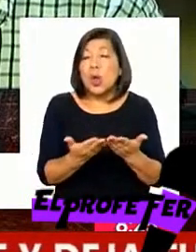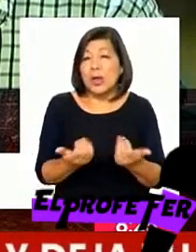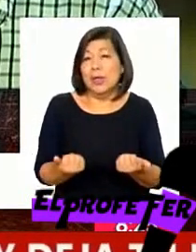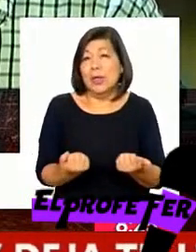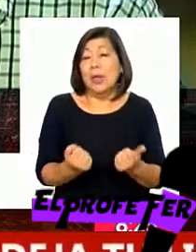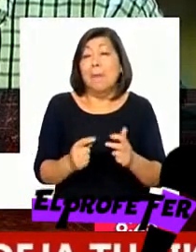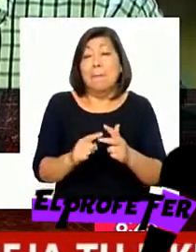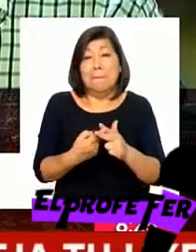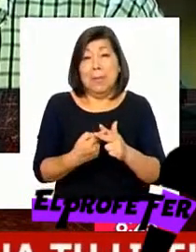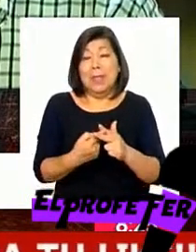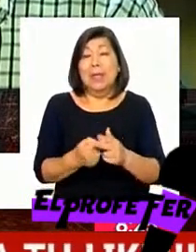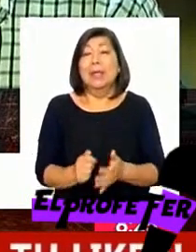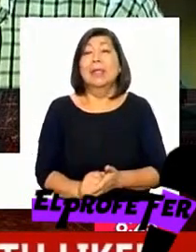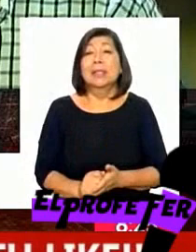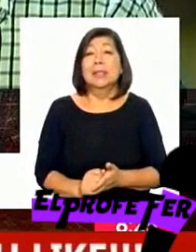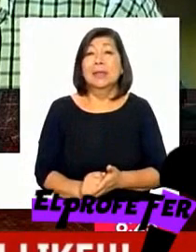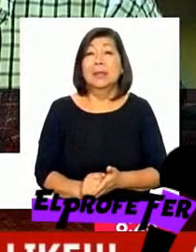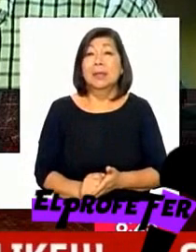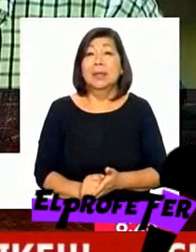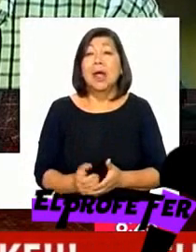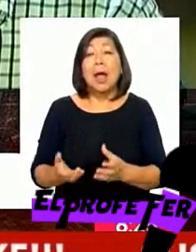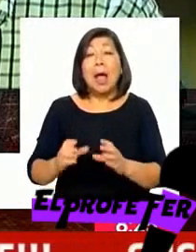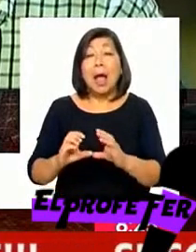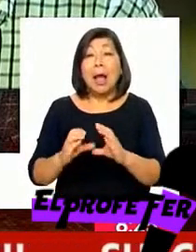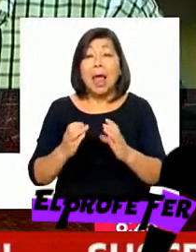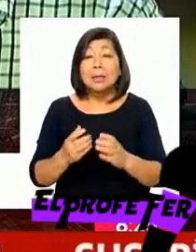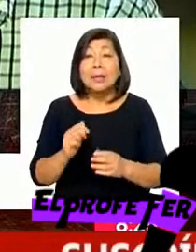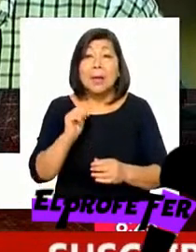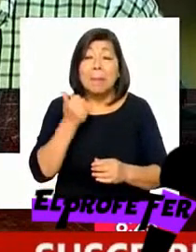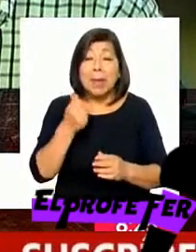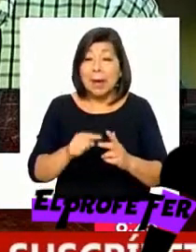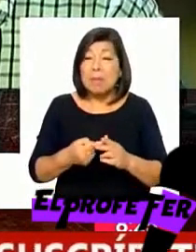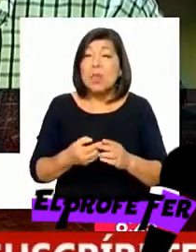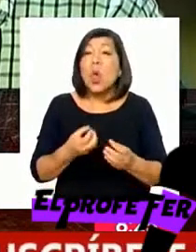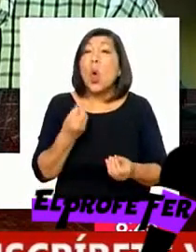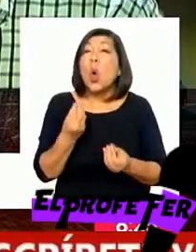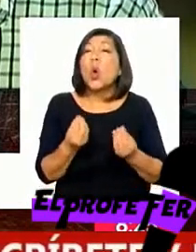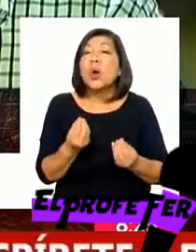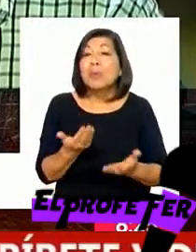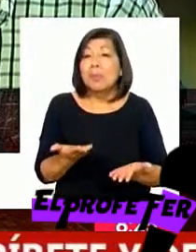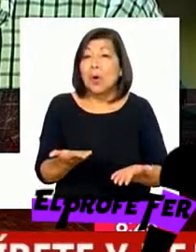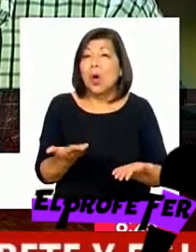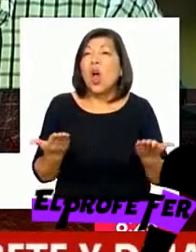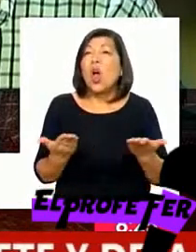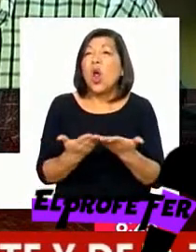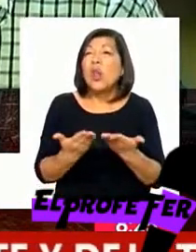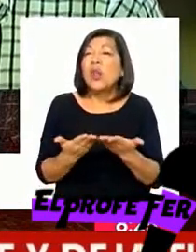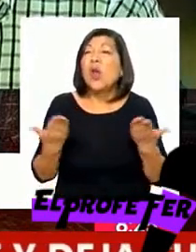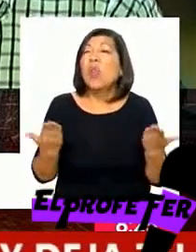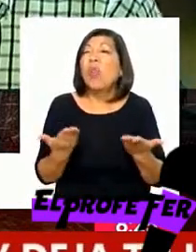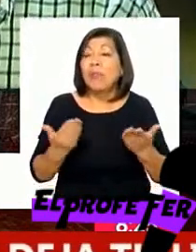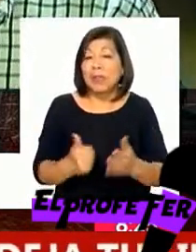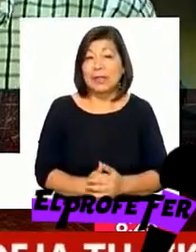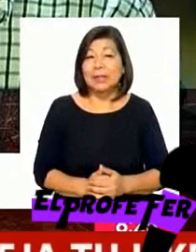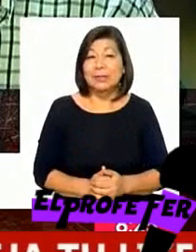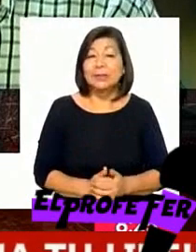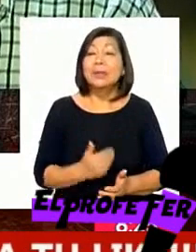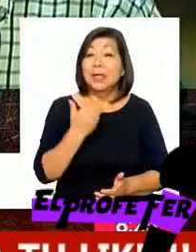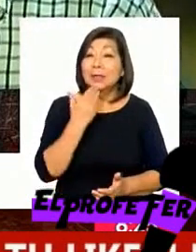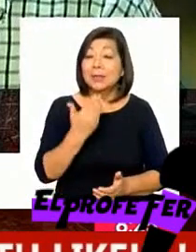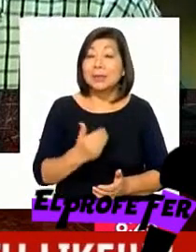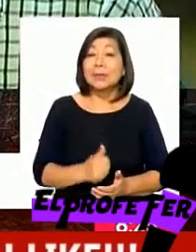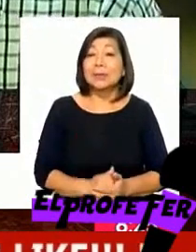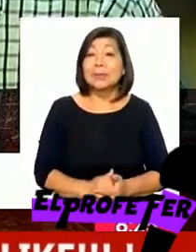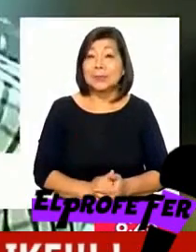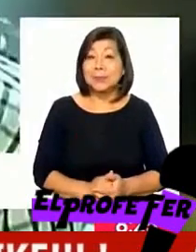educativas que van a empezar a recibir a los escolares el día de mañana, ¿cómo poder identificarlas? Bueno, muchas gracias